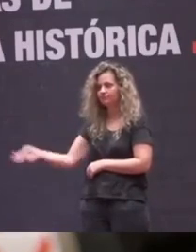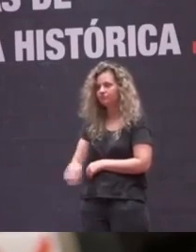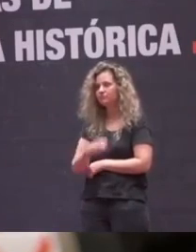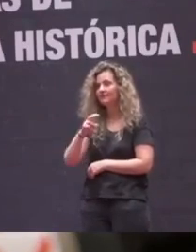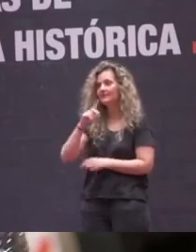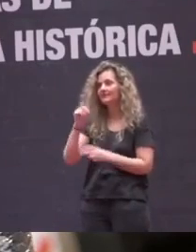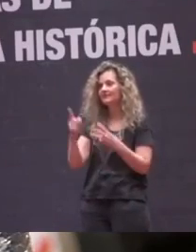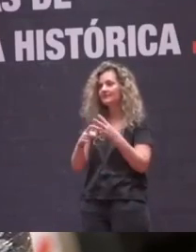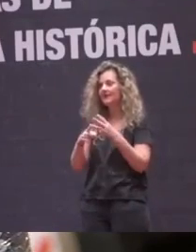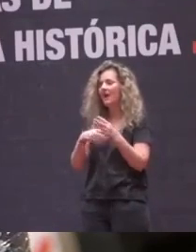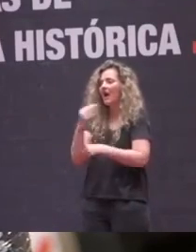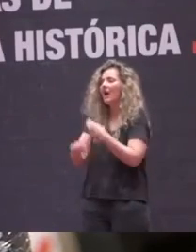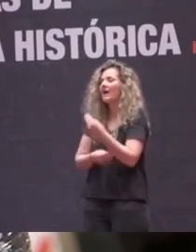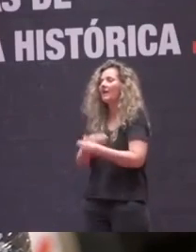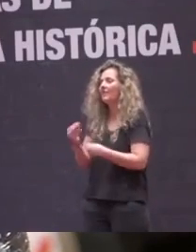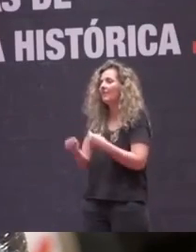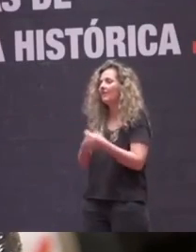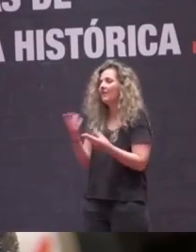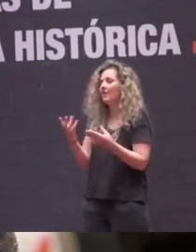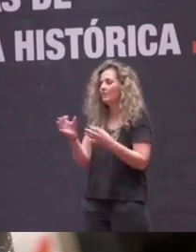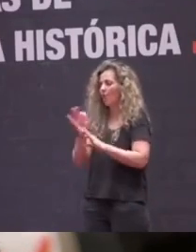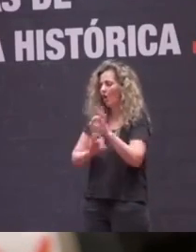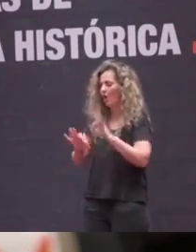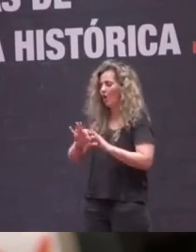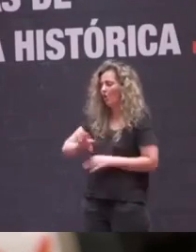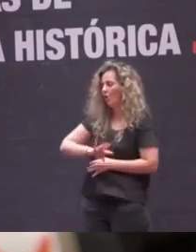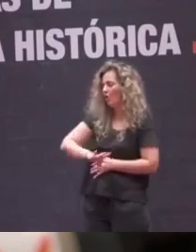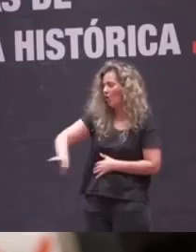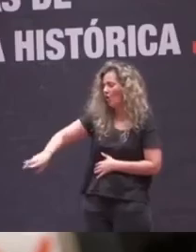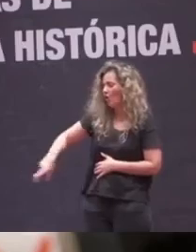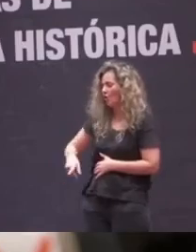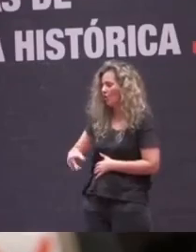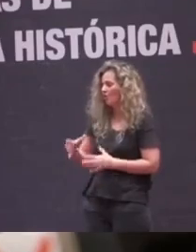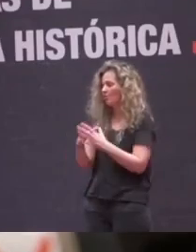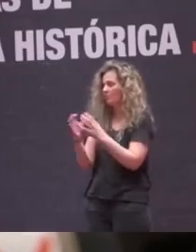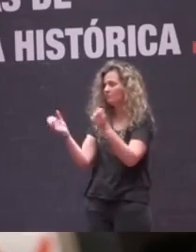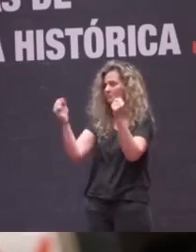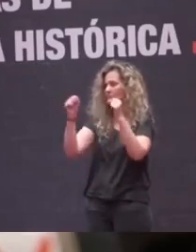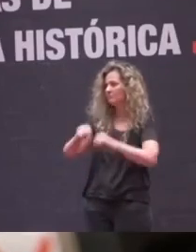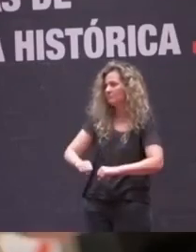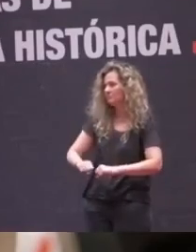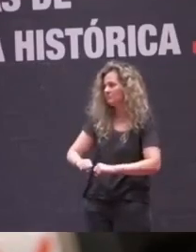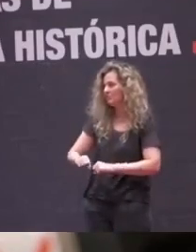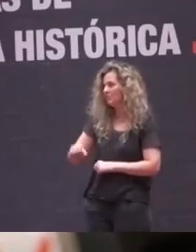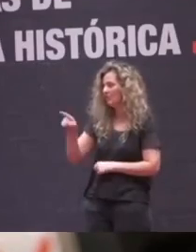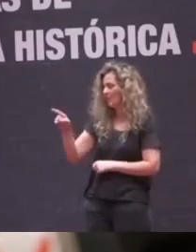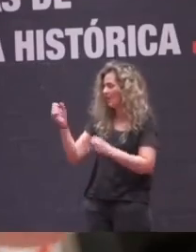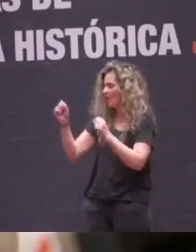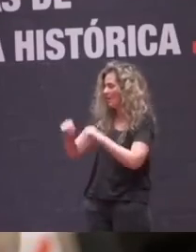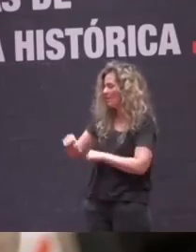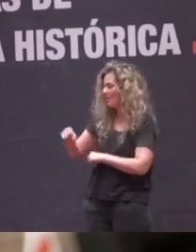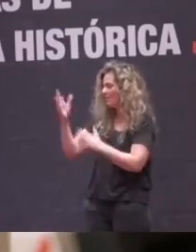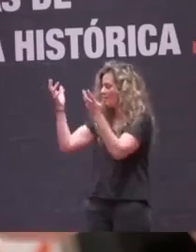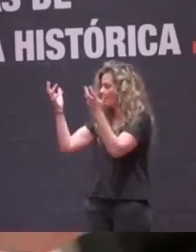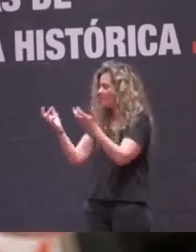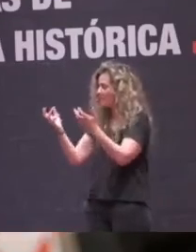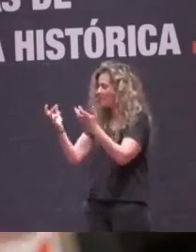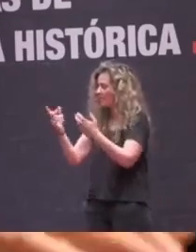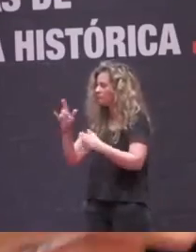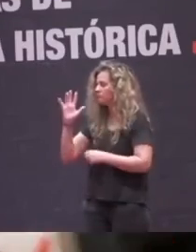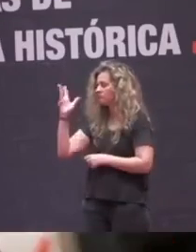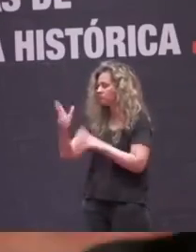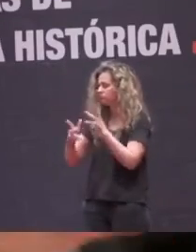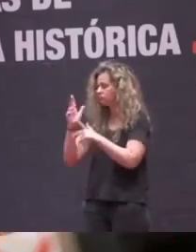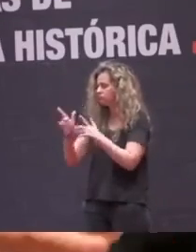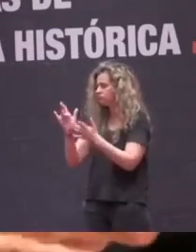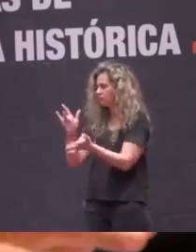Que facemos cos organizadores do robo? Unanimidade. Estamos todos de acordo que o Pazo de Meirás foi un espolio e un